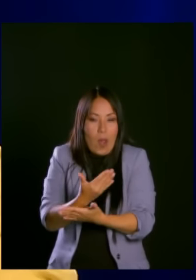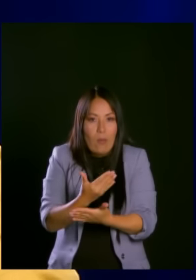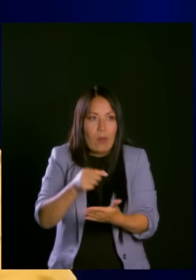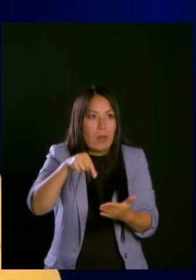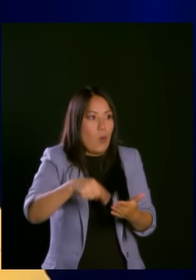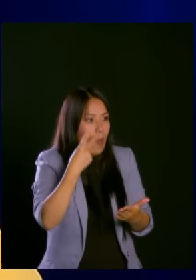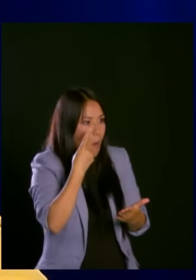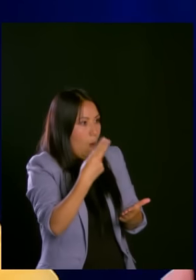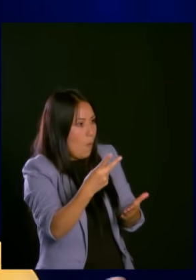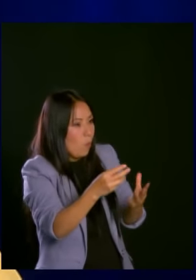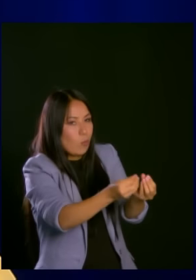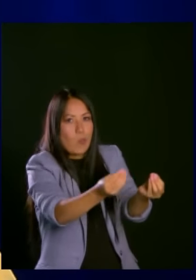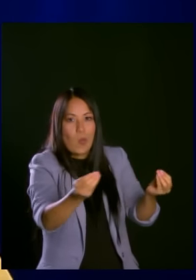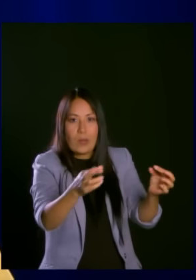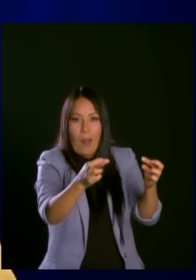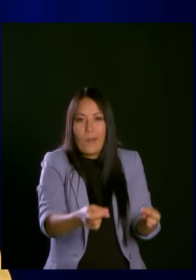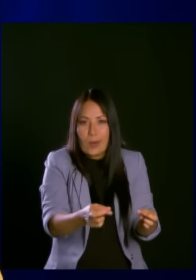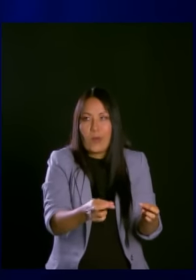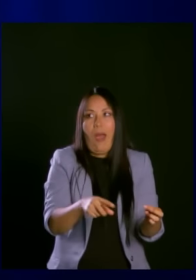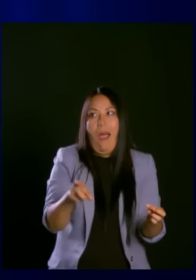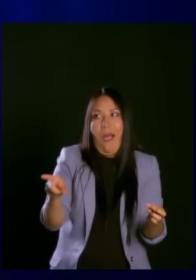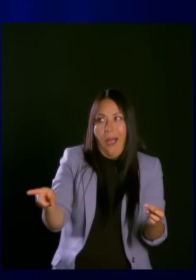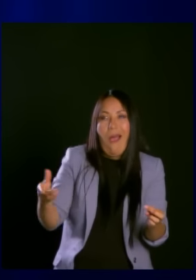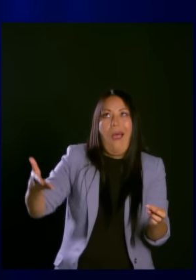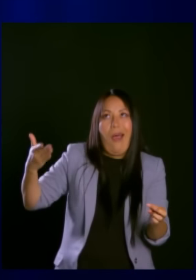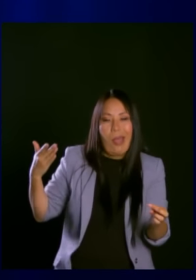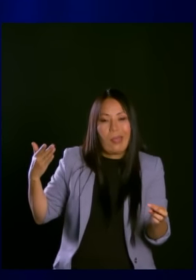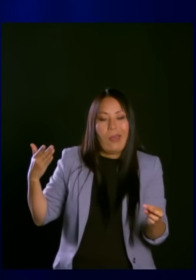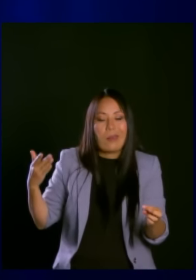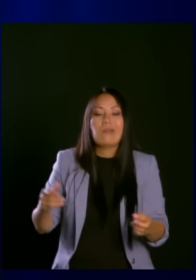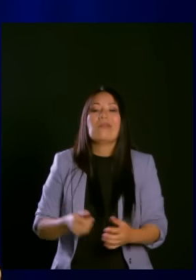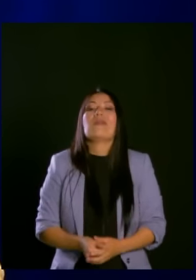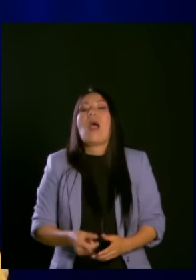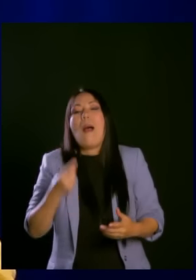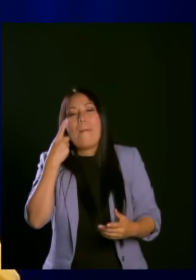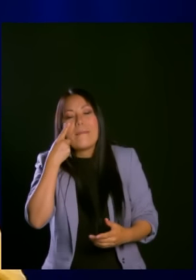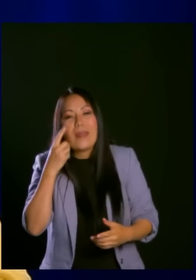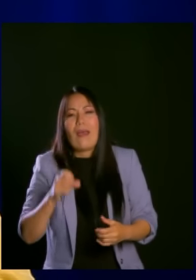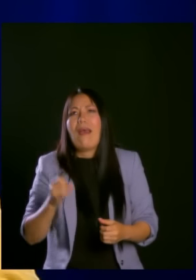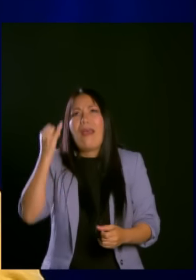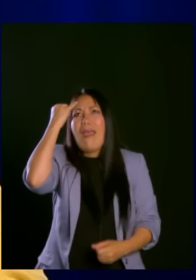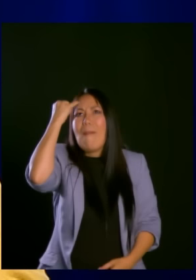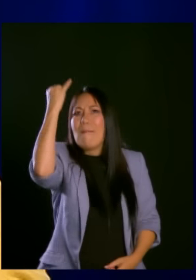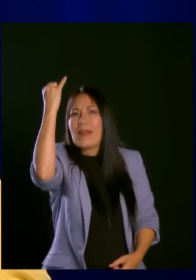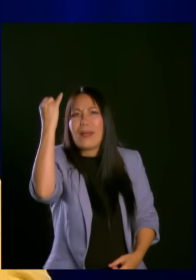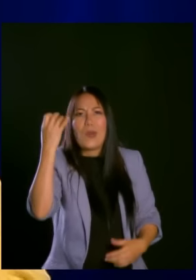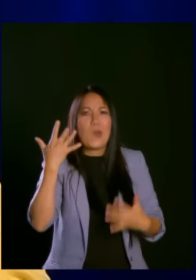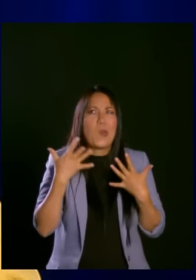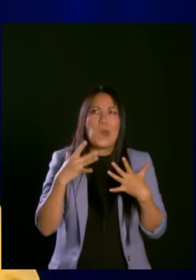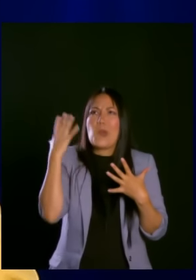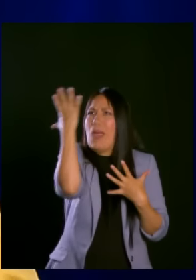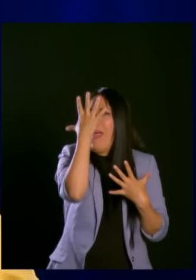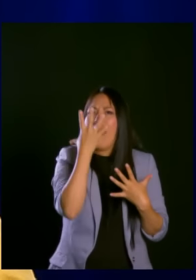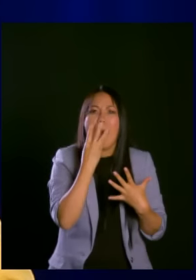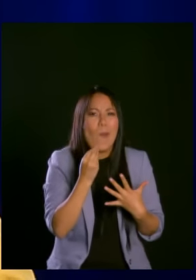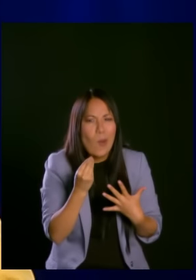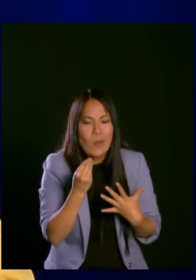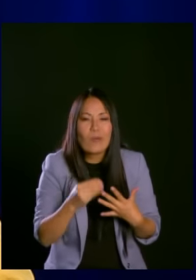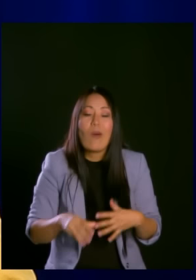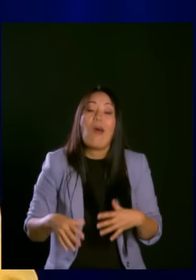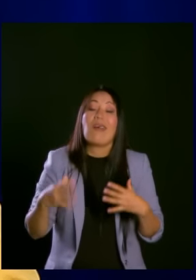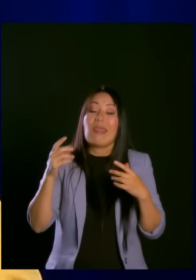emprendimiento. Lo que quisiera decirles es: emprender es algo realmente hermoso, es algo que vale la